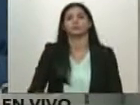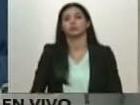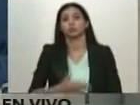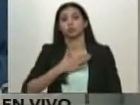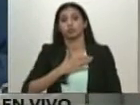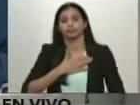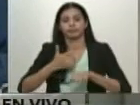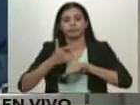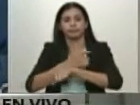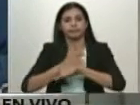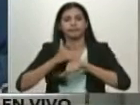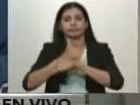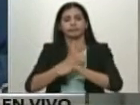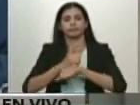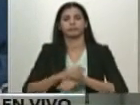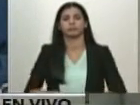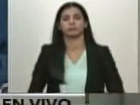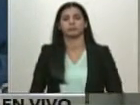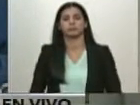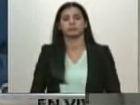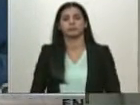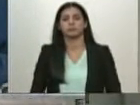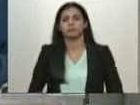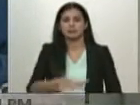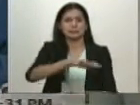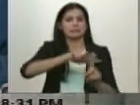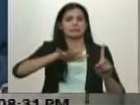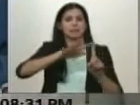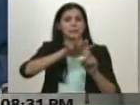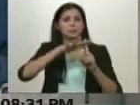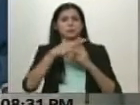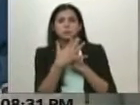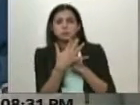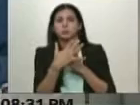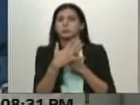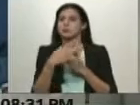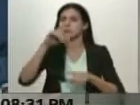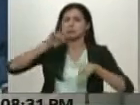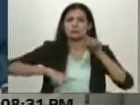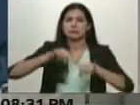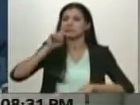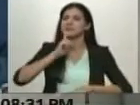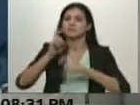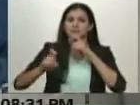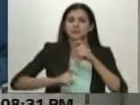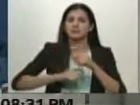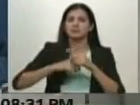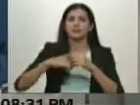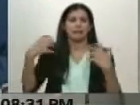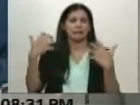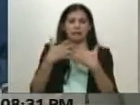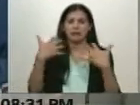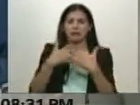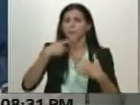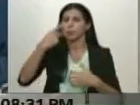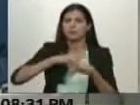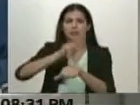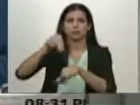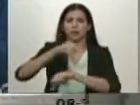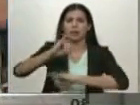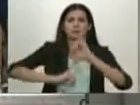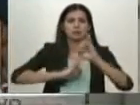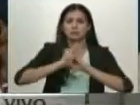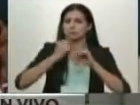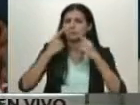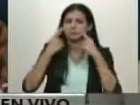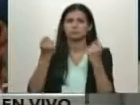tocado gobernar en medio de grandes adversidades y de grandes guerras políticas, nacionales,